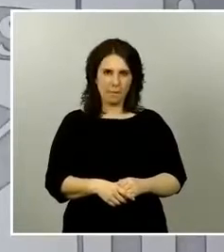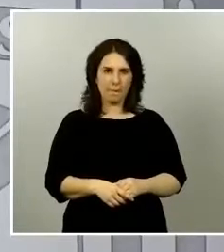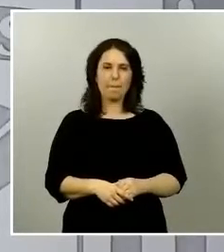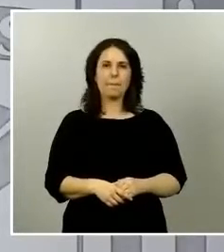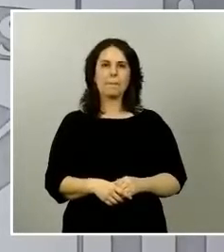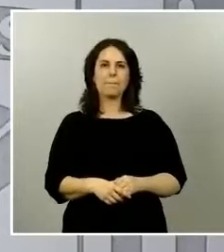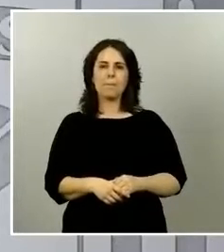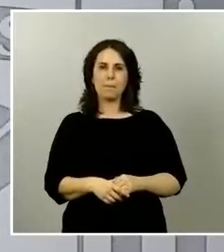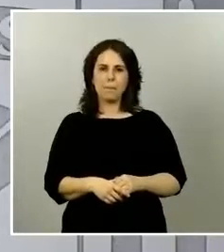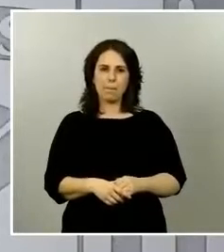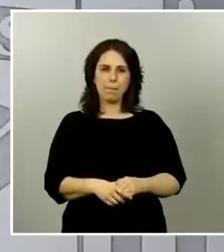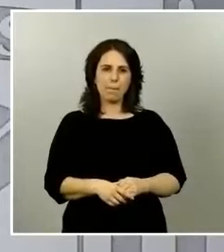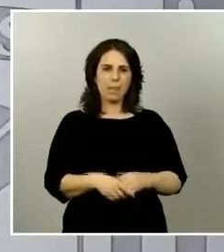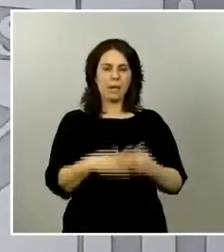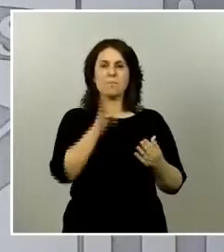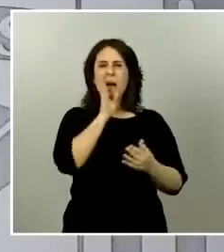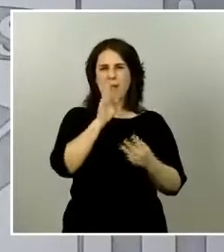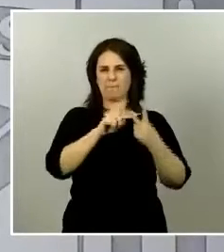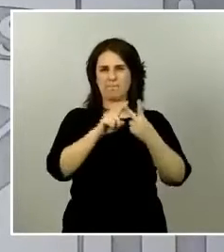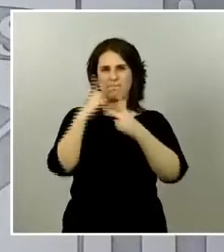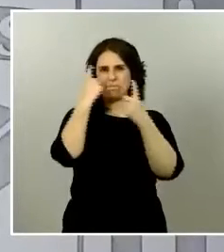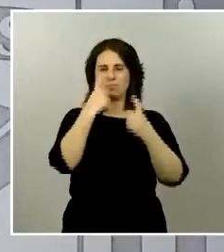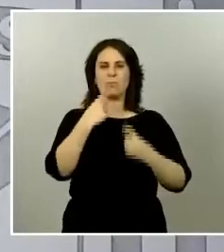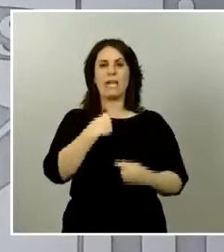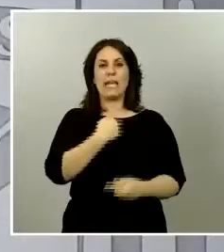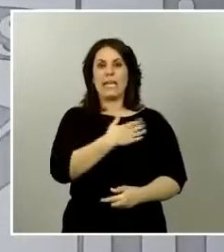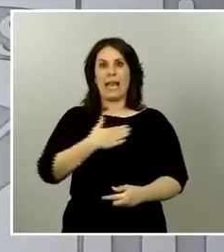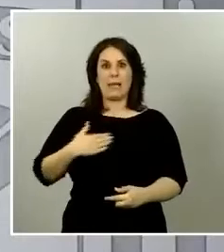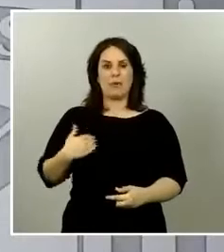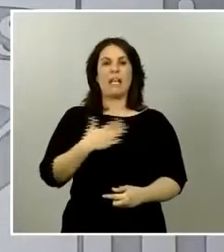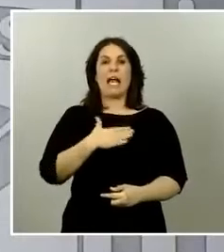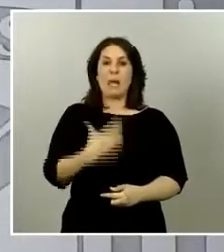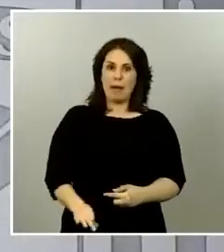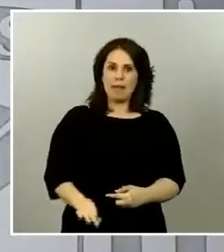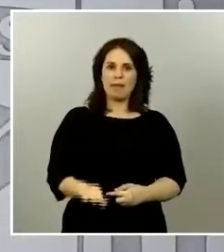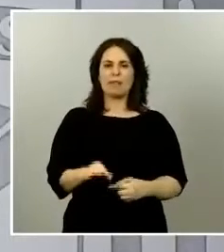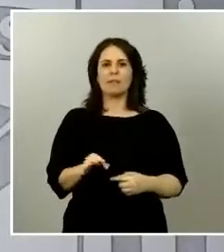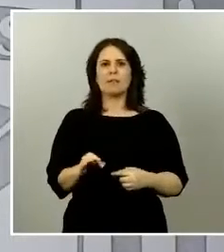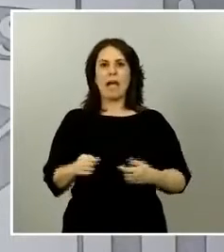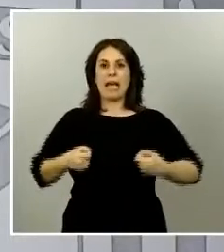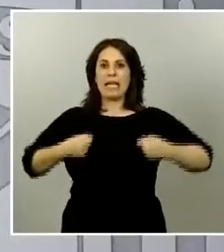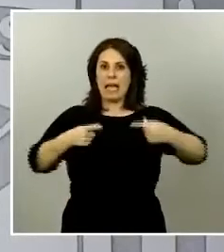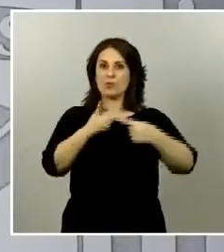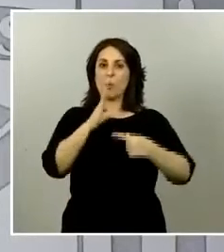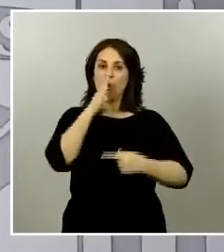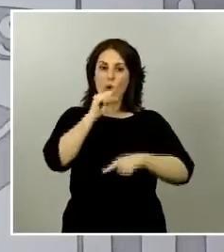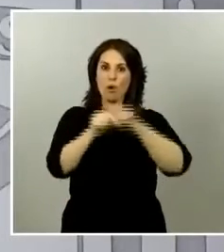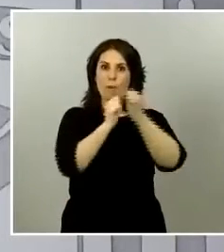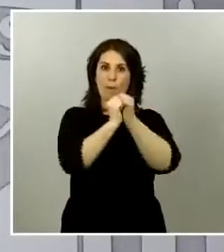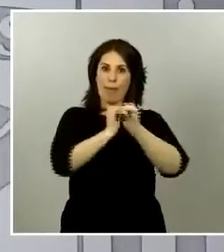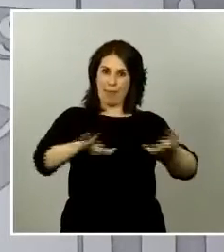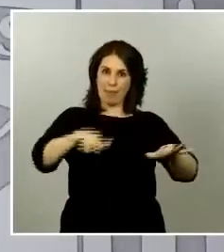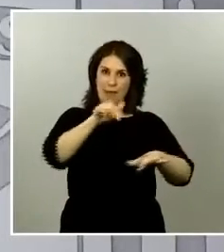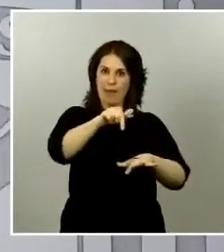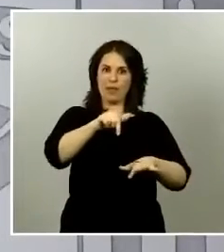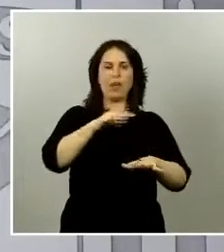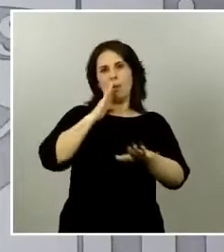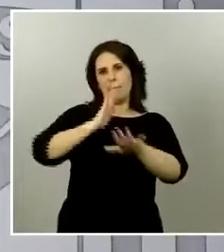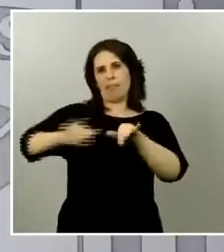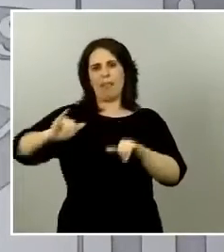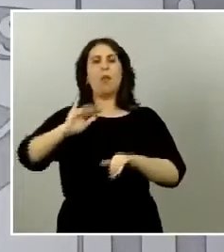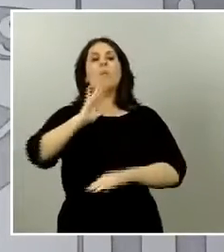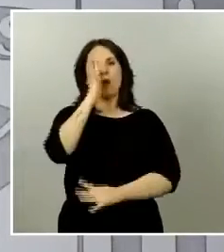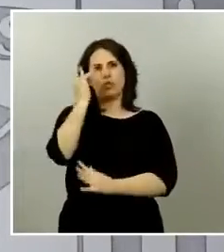relación con el reparto de los fondos, decir que evidentemente lo que se pretende es ser capaces de absorber el gasto que